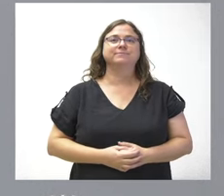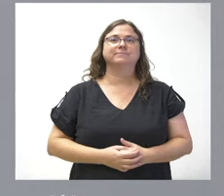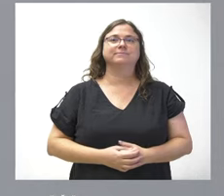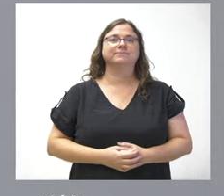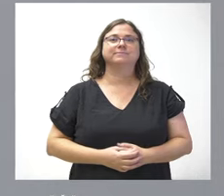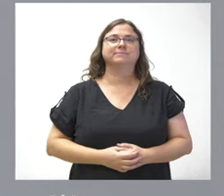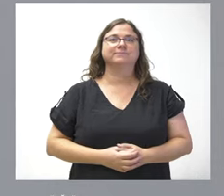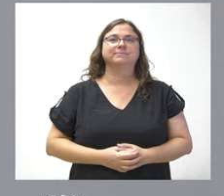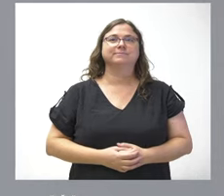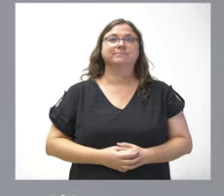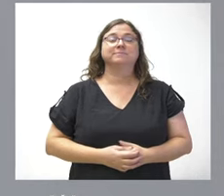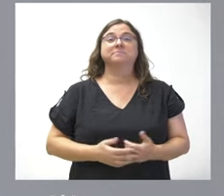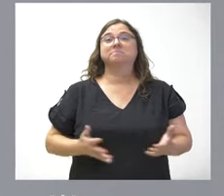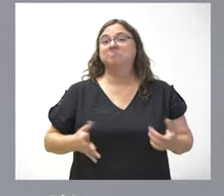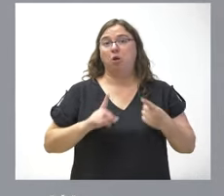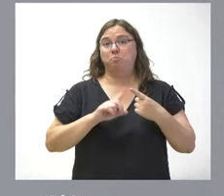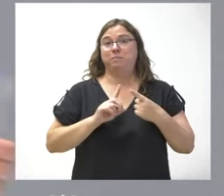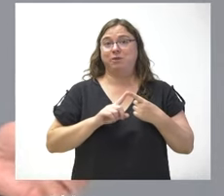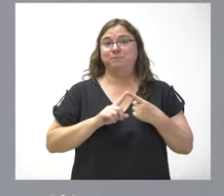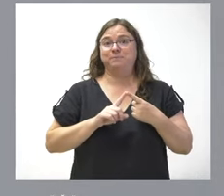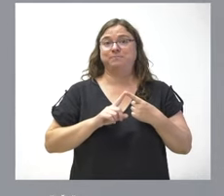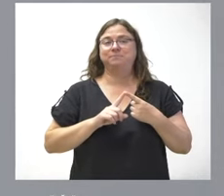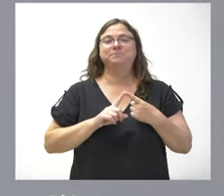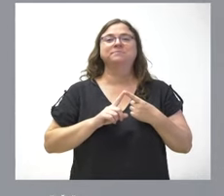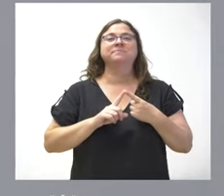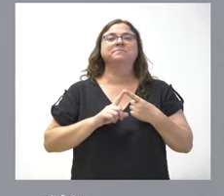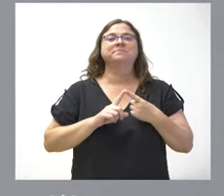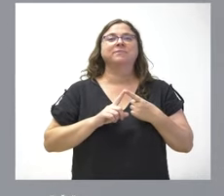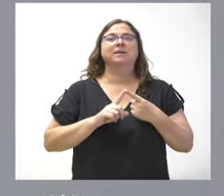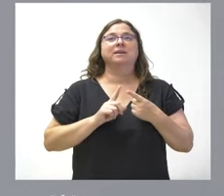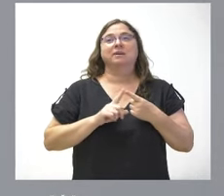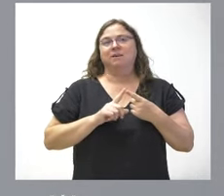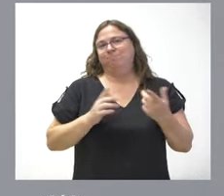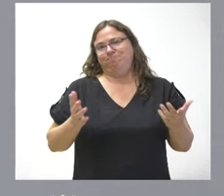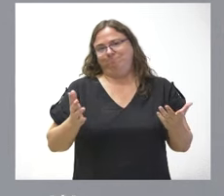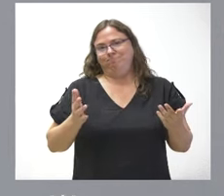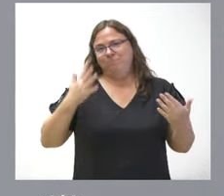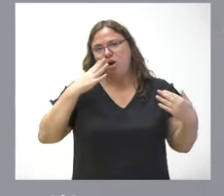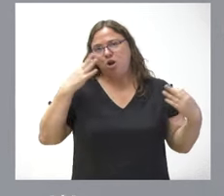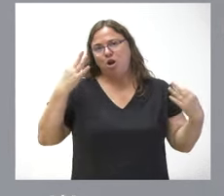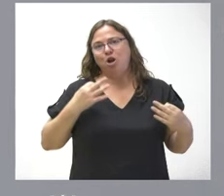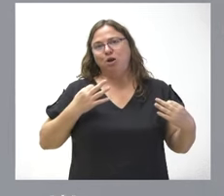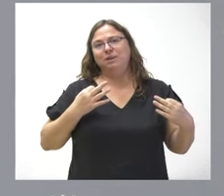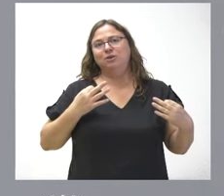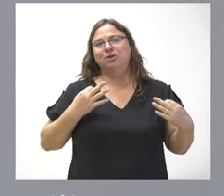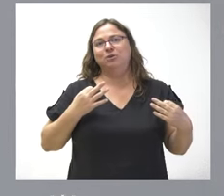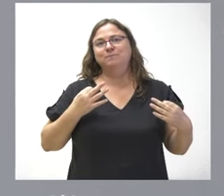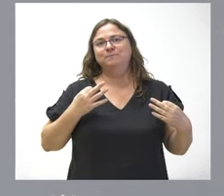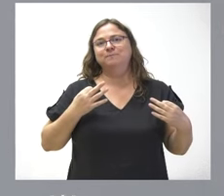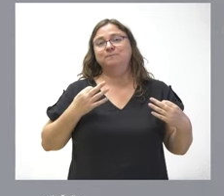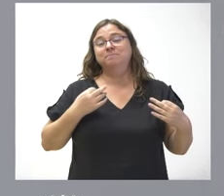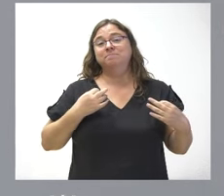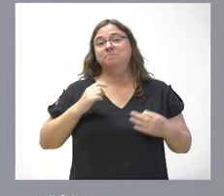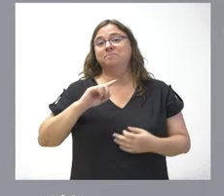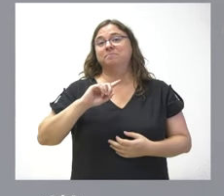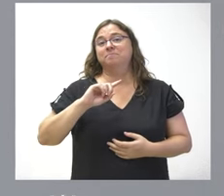celeridad pues lo primero yo creo que es una evidencia que el principal